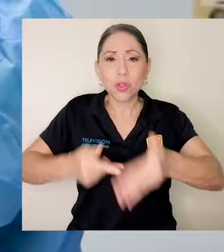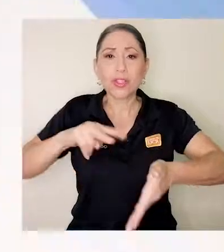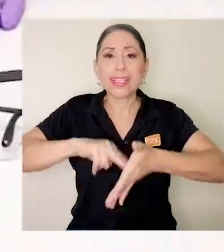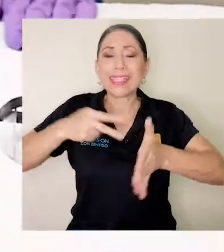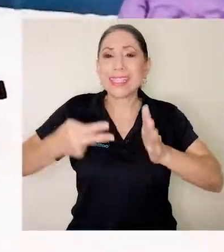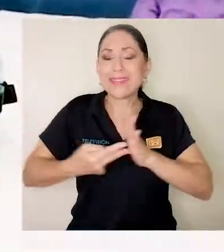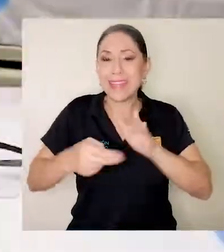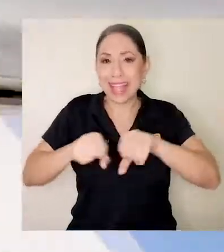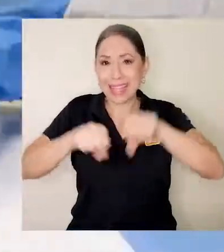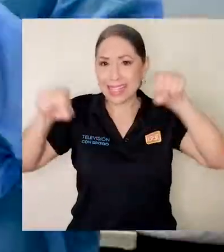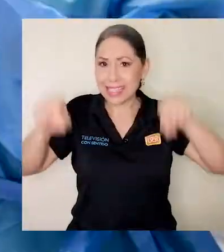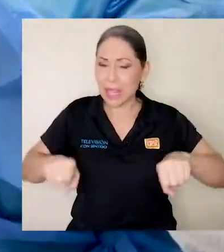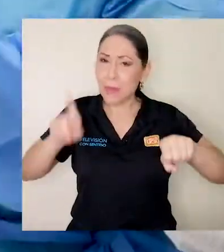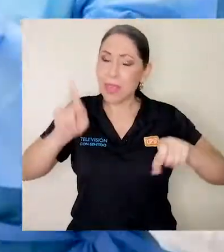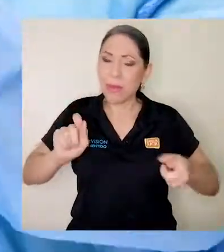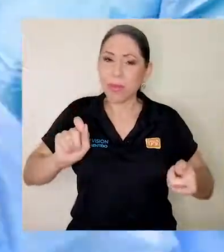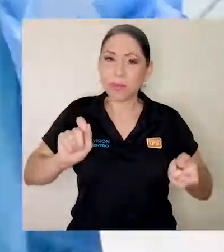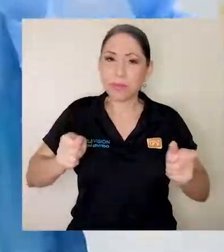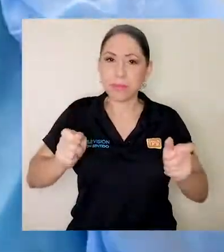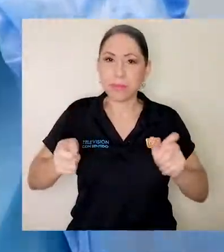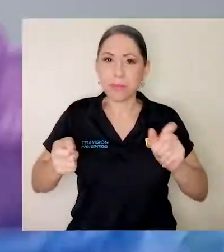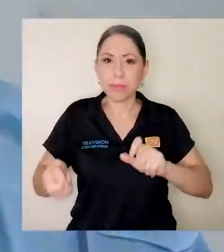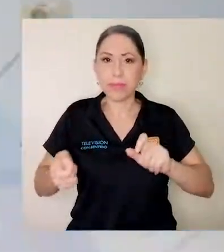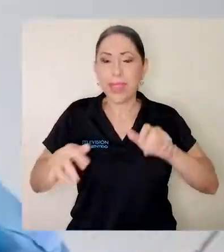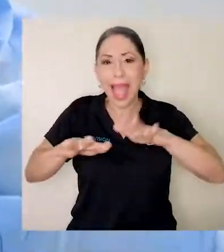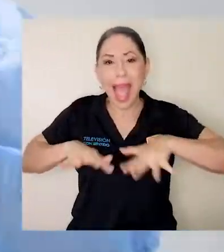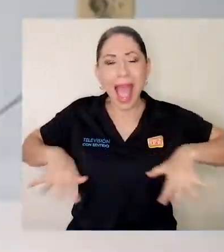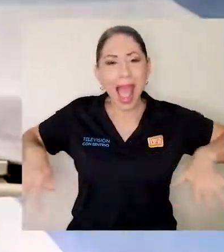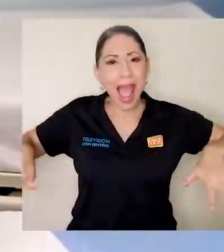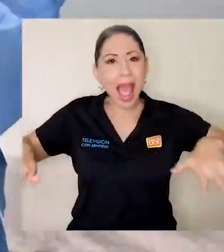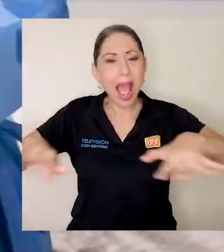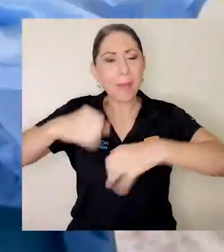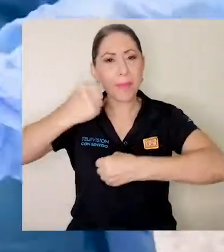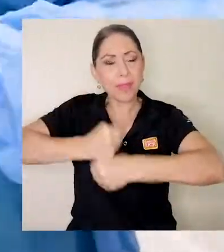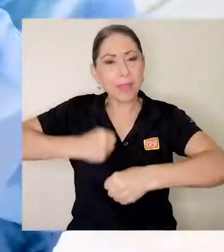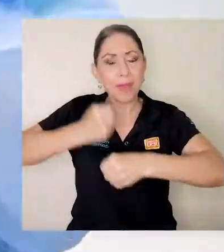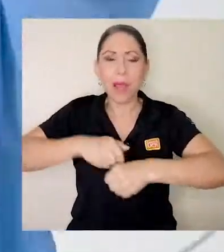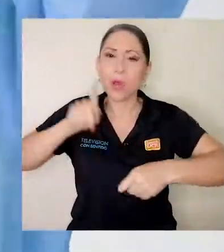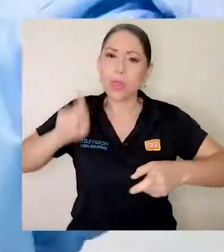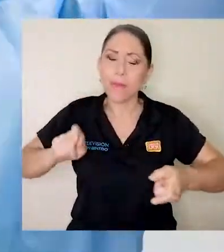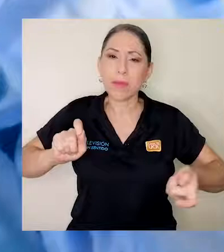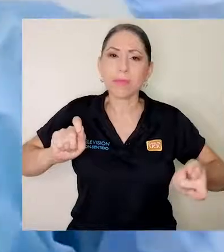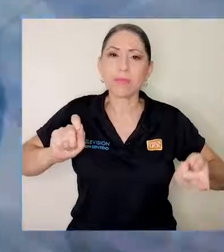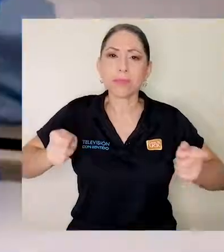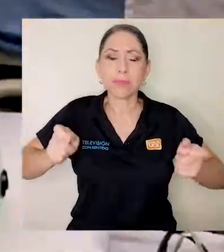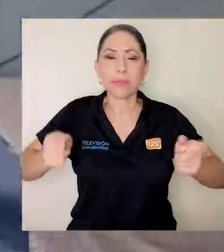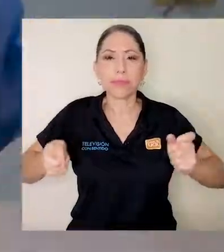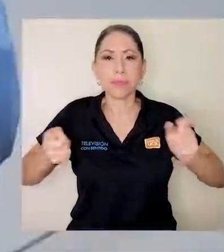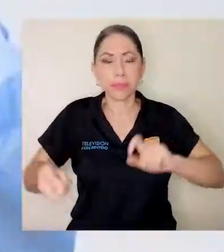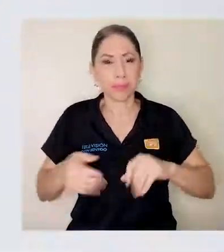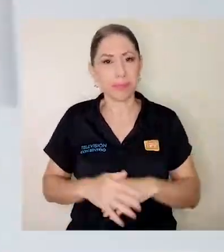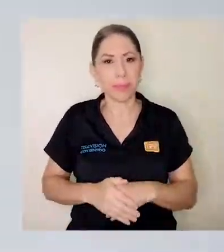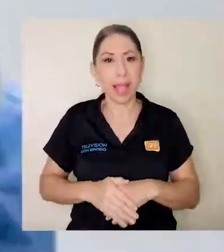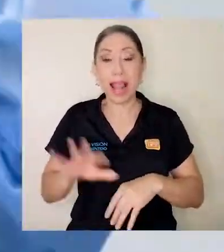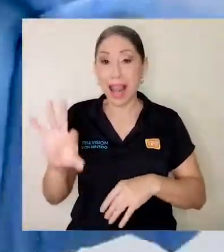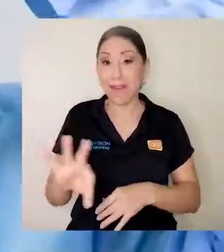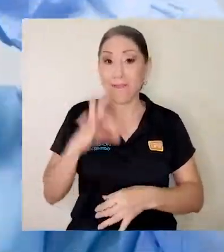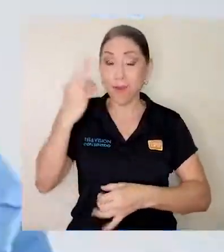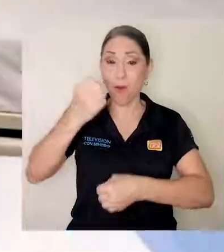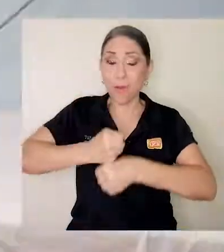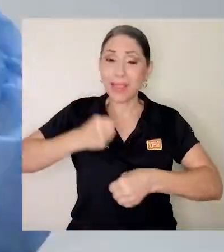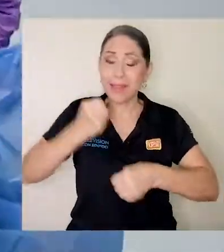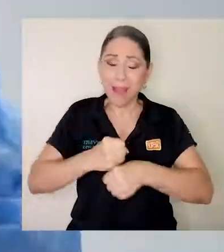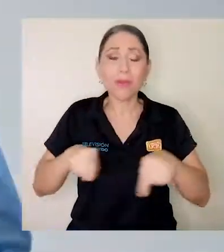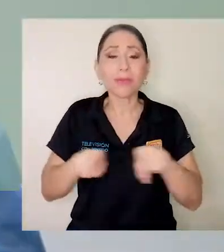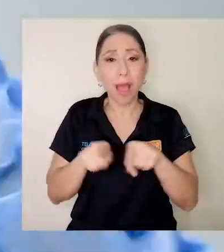implican transformación del sistema, transformación del ambiente de trabajo, transformación de la forma en